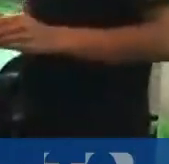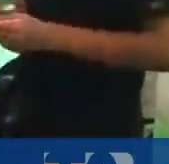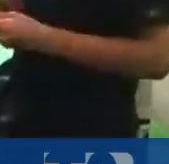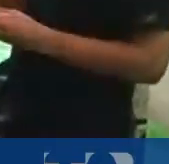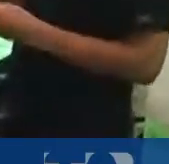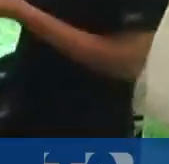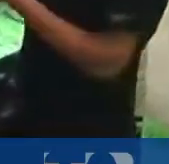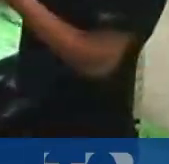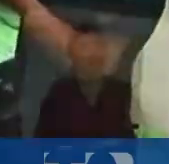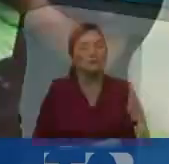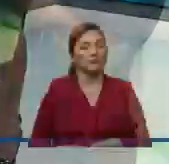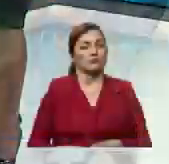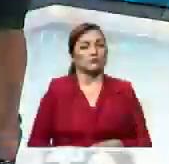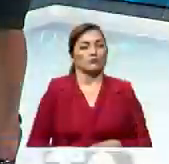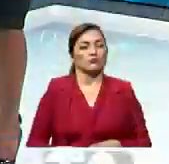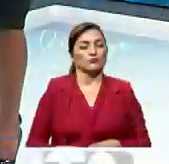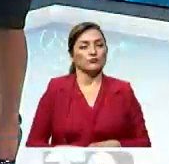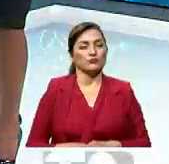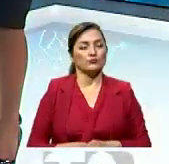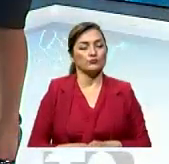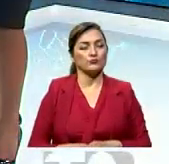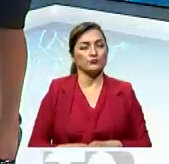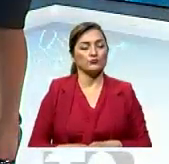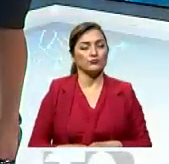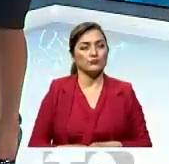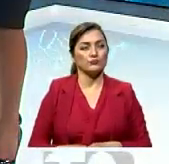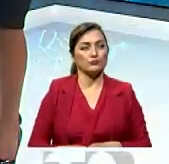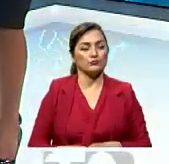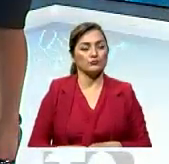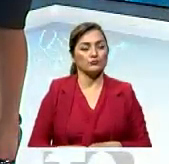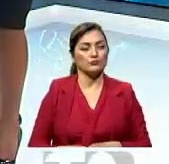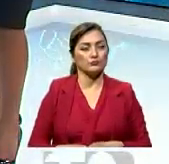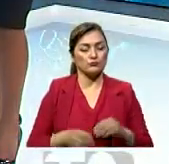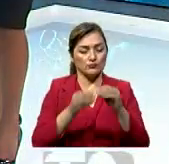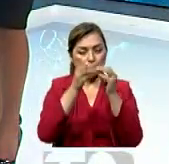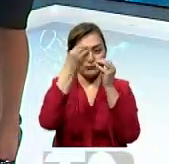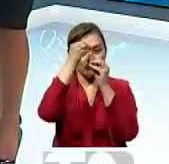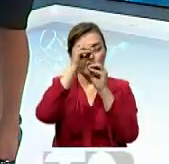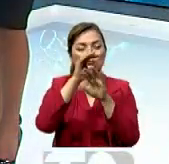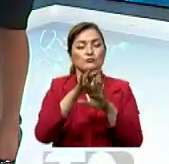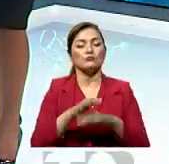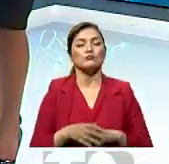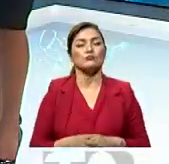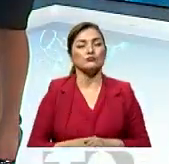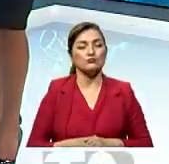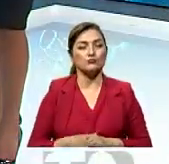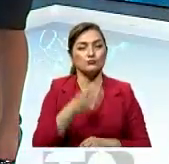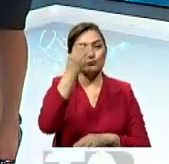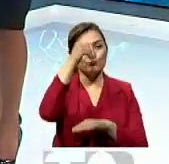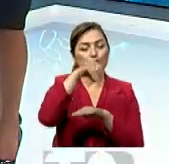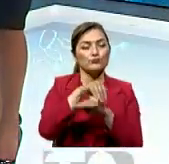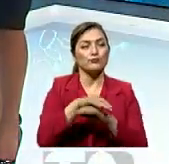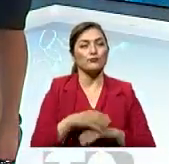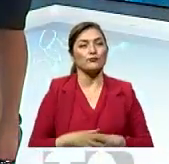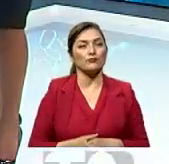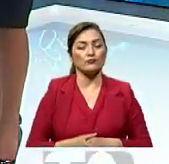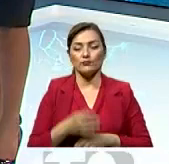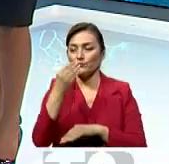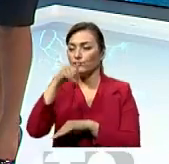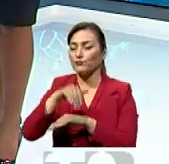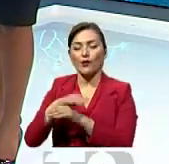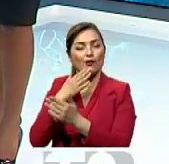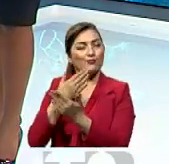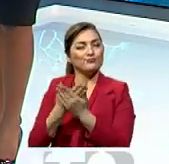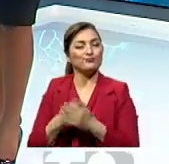COVID-19. Con esta información doy paso nuevamente a estudios contigo, Helen, que nos tienes más información local. Buenas tardes. Buenas tardes también para ti,